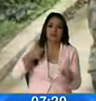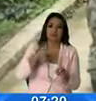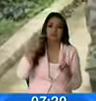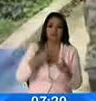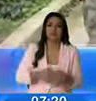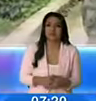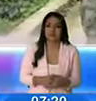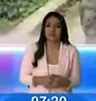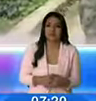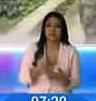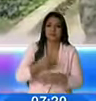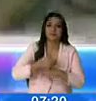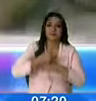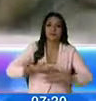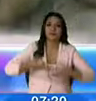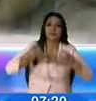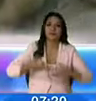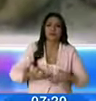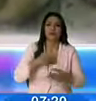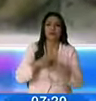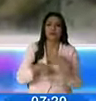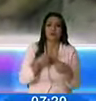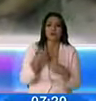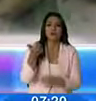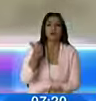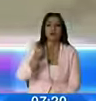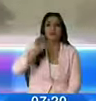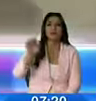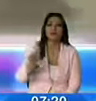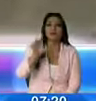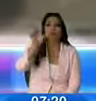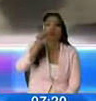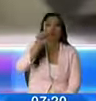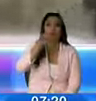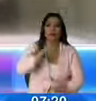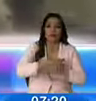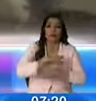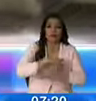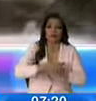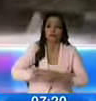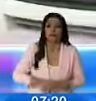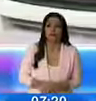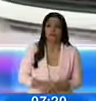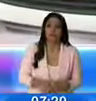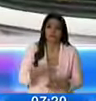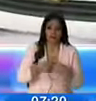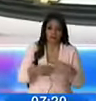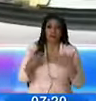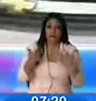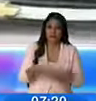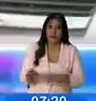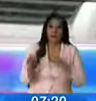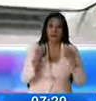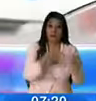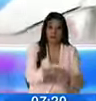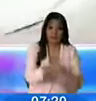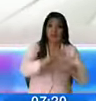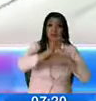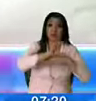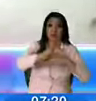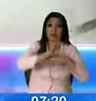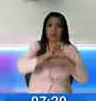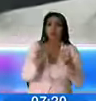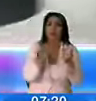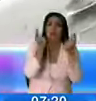violento, confirmaron las autoridades, sucedió este 10 de julio aproximadamente a la 1:00 p.m. Una vez el herido estuvo en Ecuador, indicaron, fue atendido